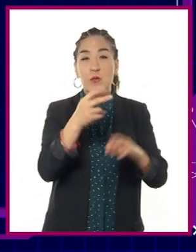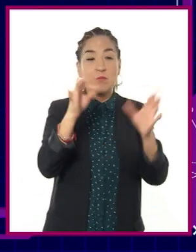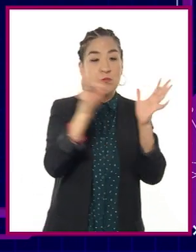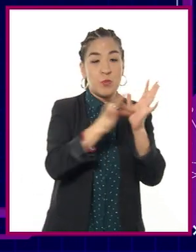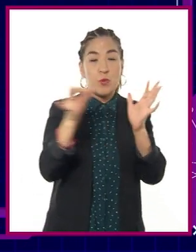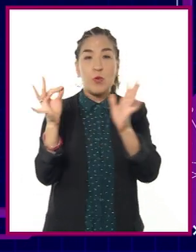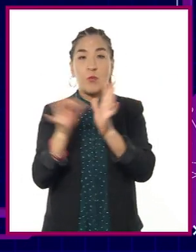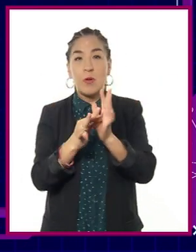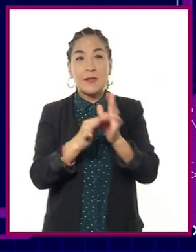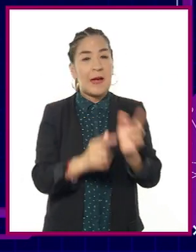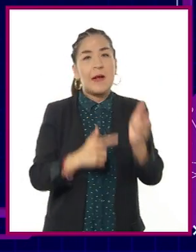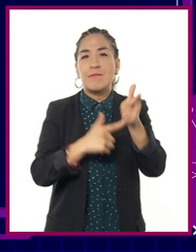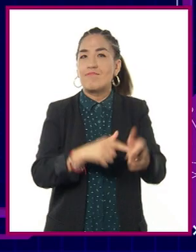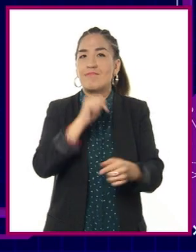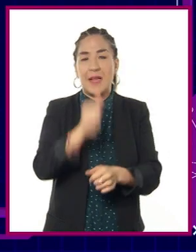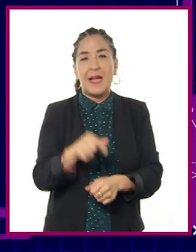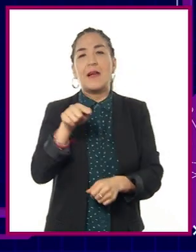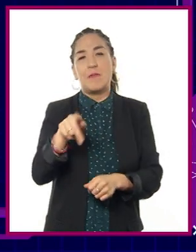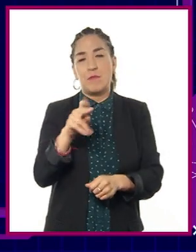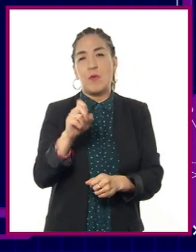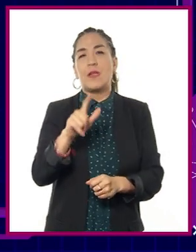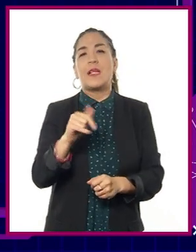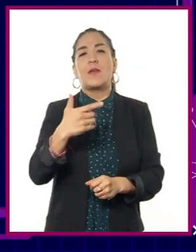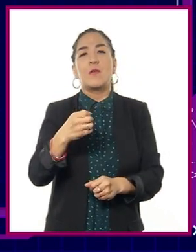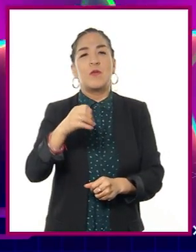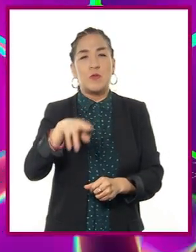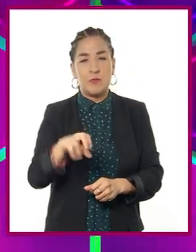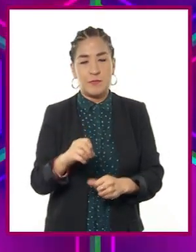no consecutivos de un polígono.